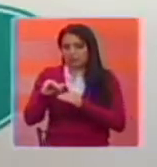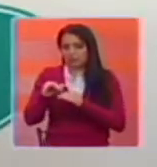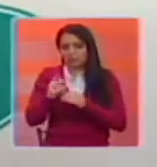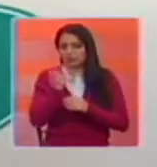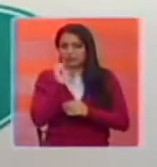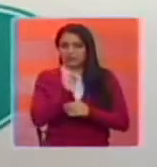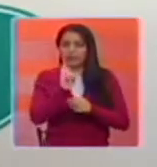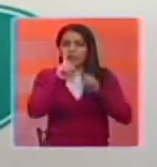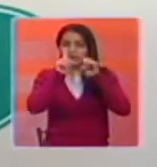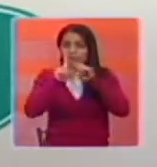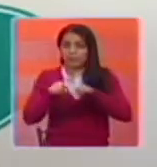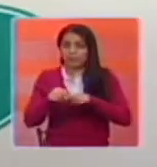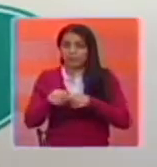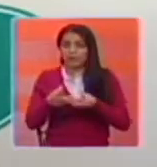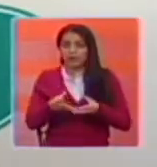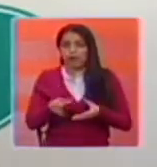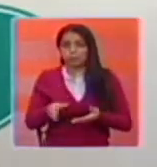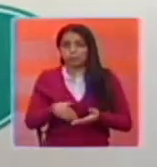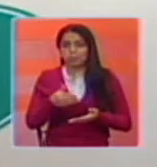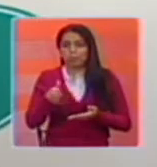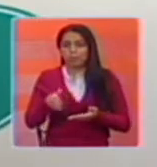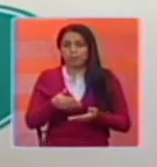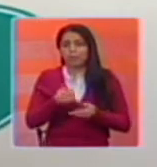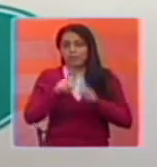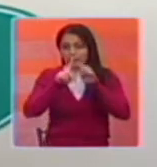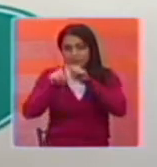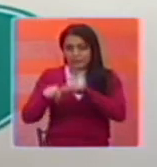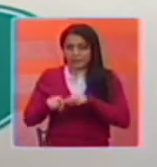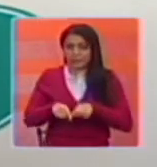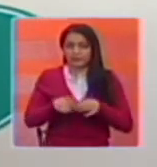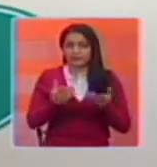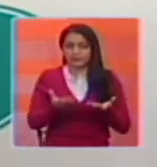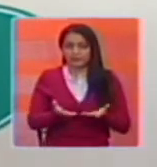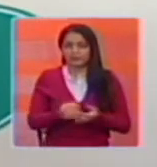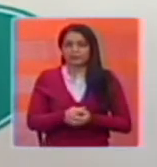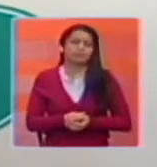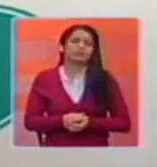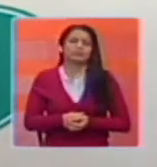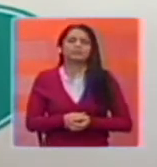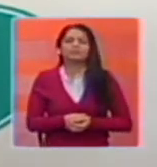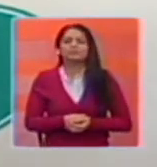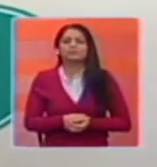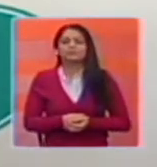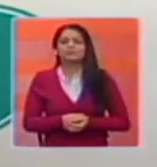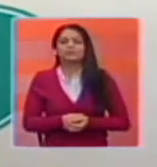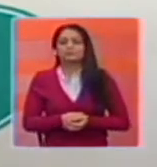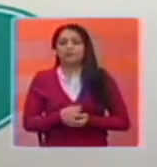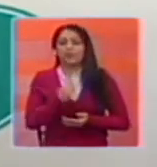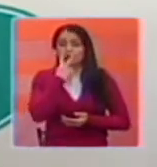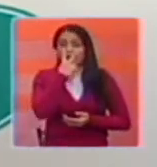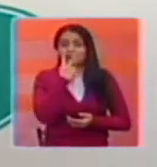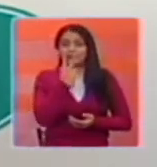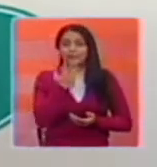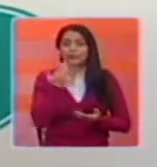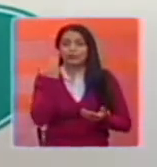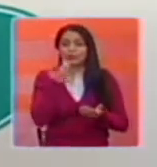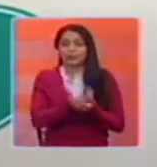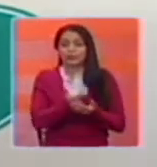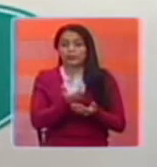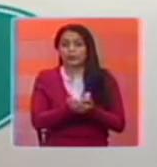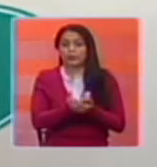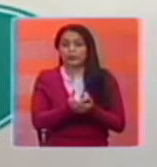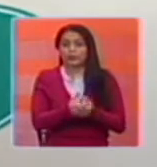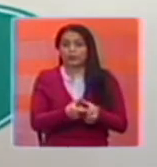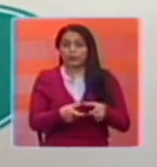Porque inclusive, no sé si ustedes se han dado cuenta que al comprar de esos cupcakes, ¿verdad?